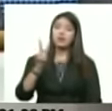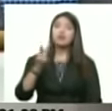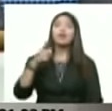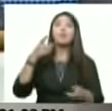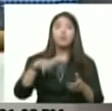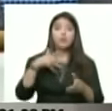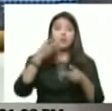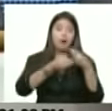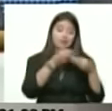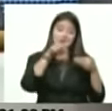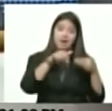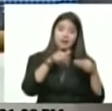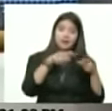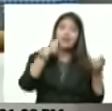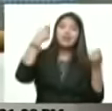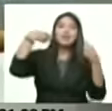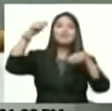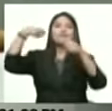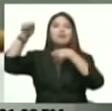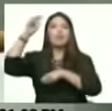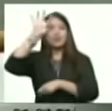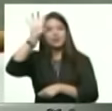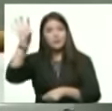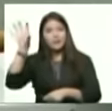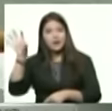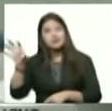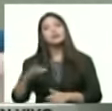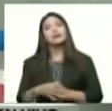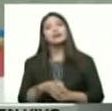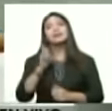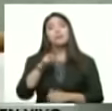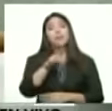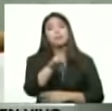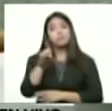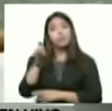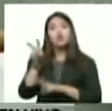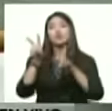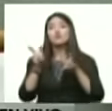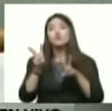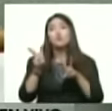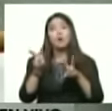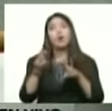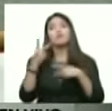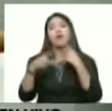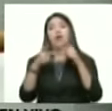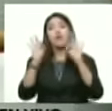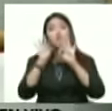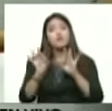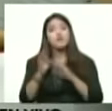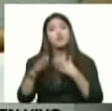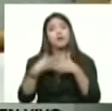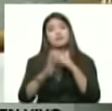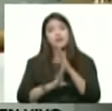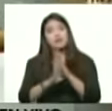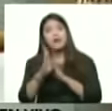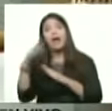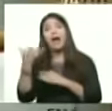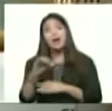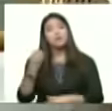que faciliten la exportación de Venezuela y la captación de nuevas fuentes de riqueza. Tiene una